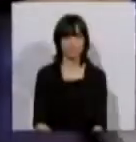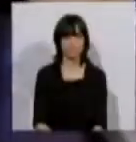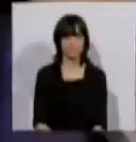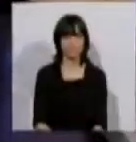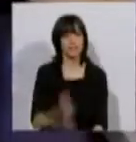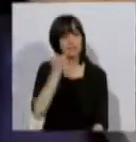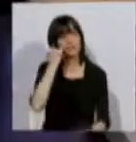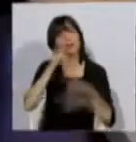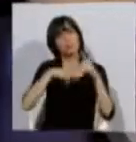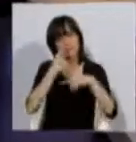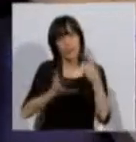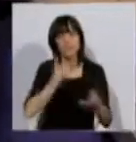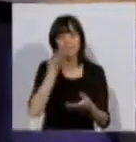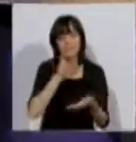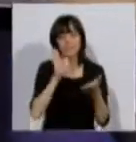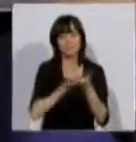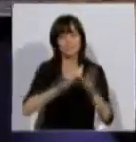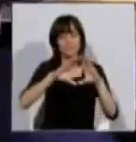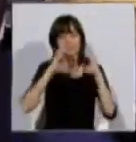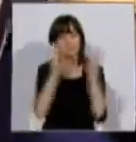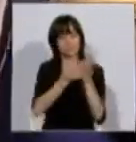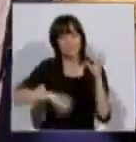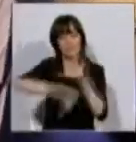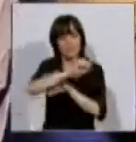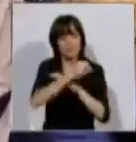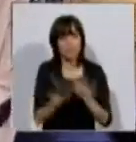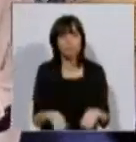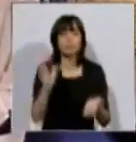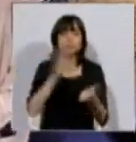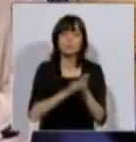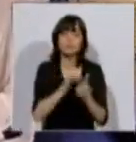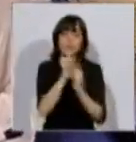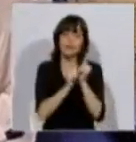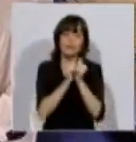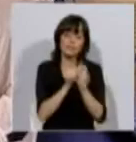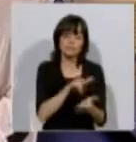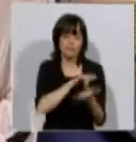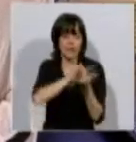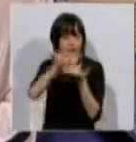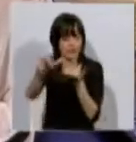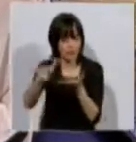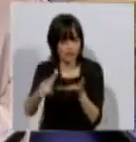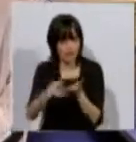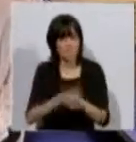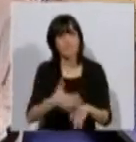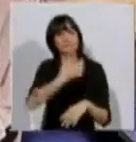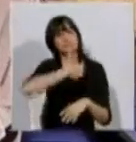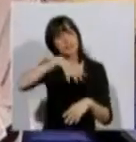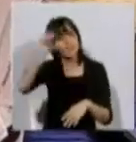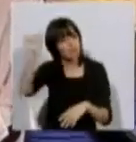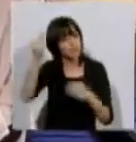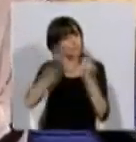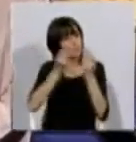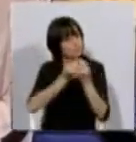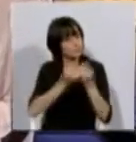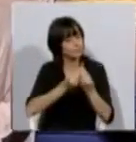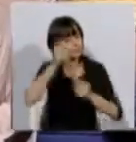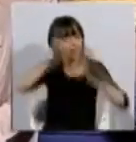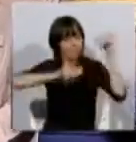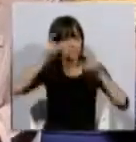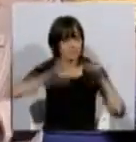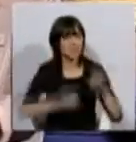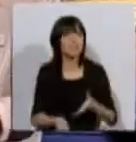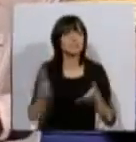Bueno, y seguimos hablando de alguna forma del Mundial con respecto a lo que hizo Aerolíneas Argentinas, ¿no? Durante este campeonato, llevando a muchísimos argentinos. Así es. Más